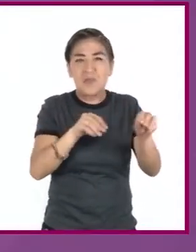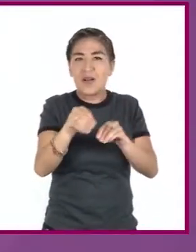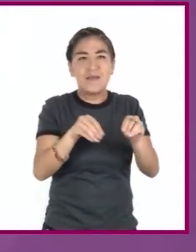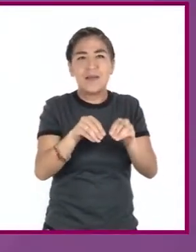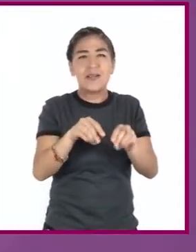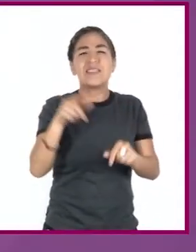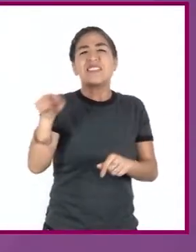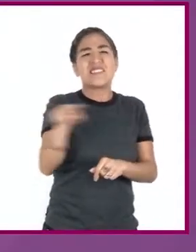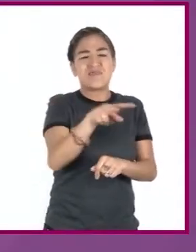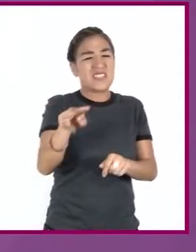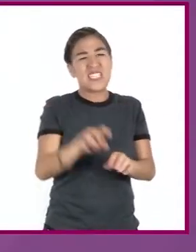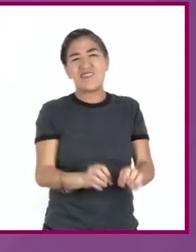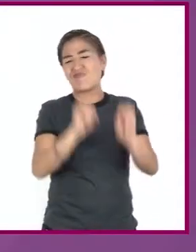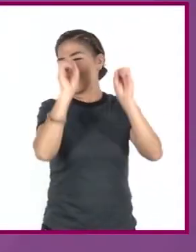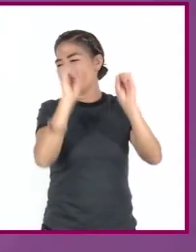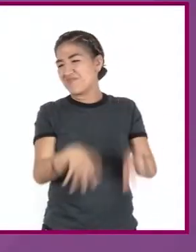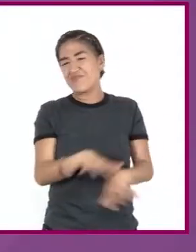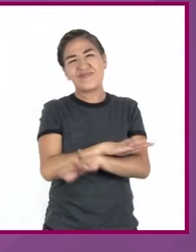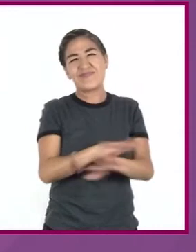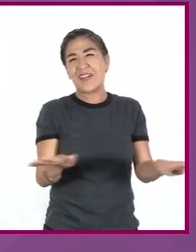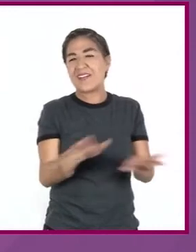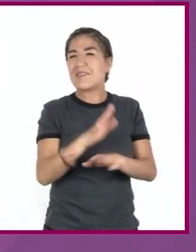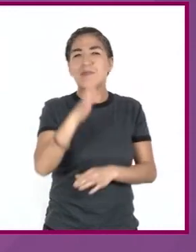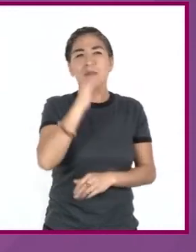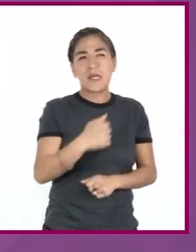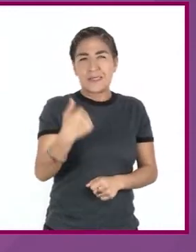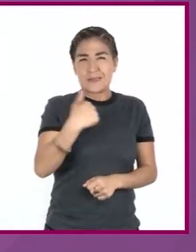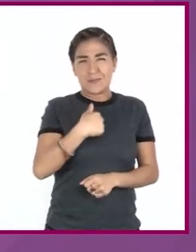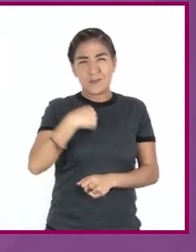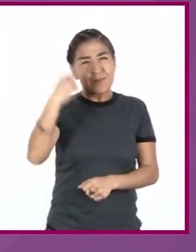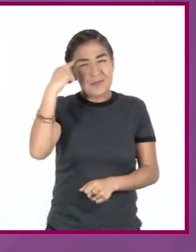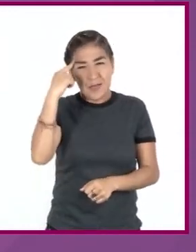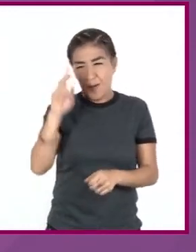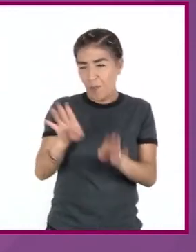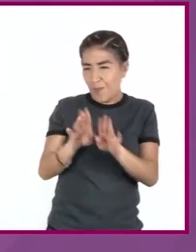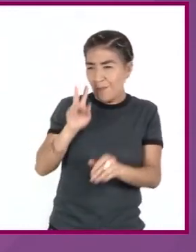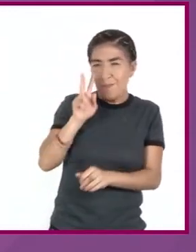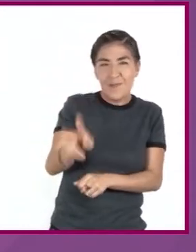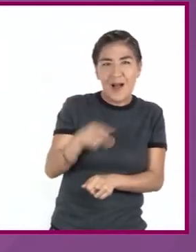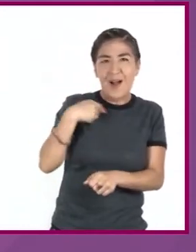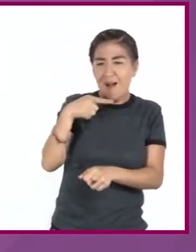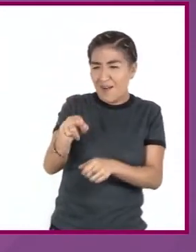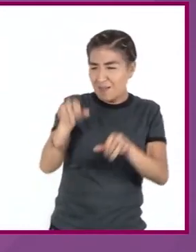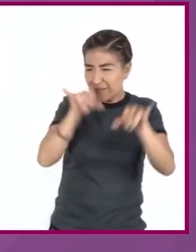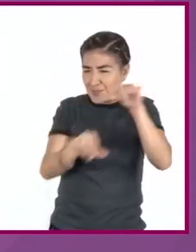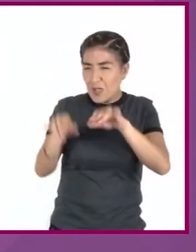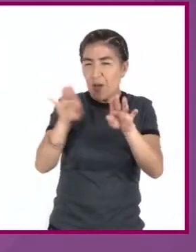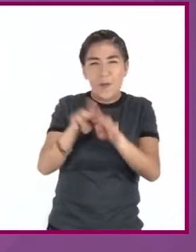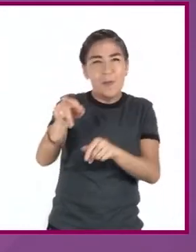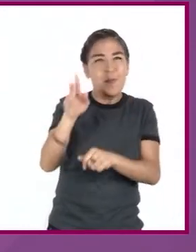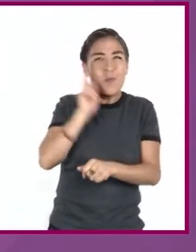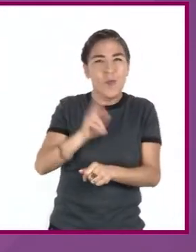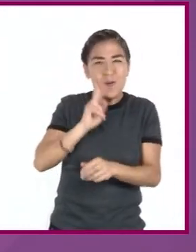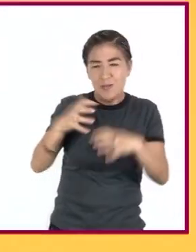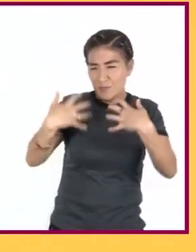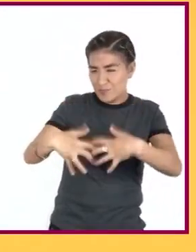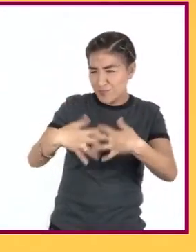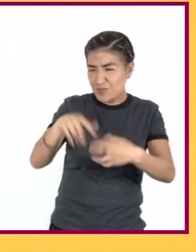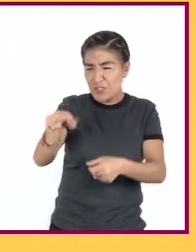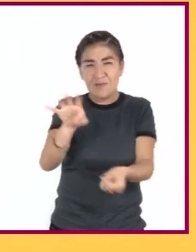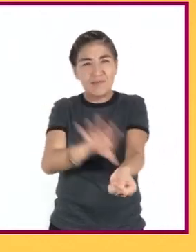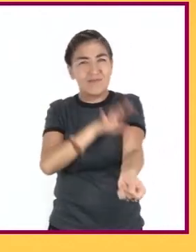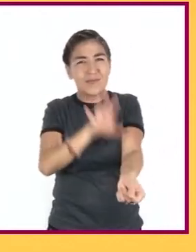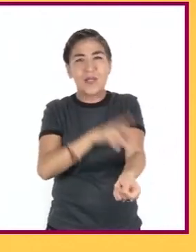Ellos dejaron esas investigaciones a un lado, pero yo estaba enganchado a esa idea y me volqué a la construcción de un motor eléctrico.